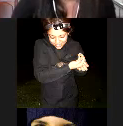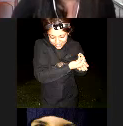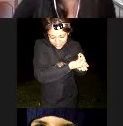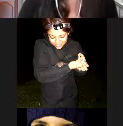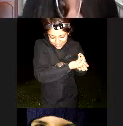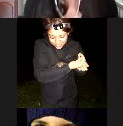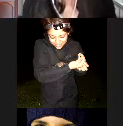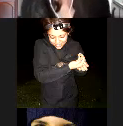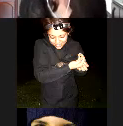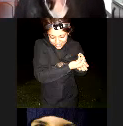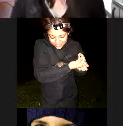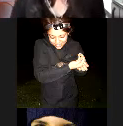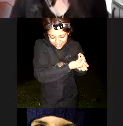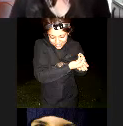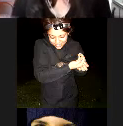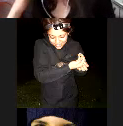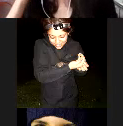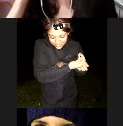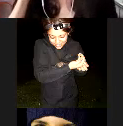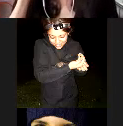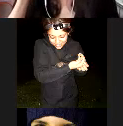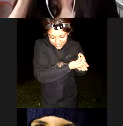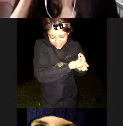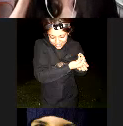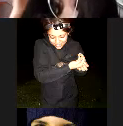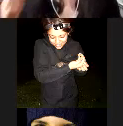Ah, ah,